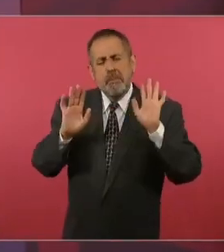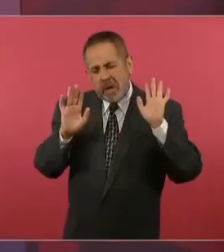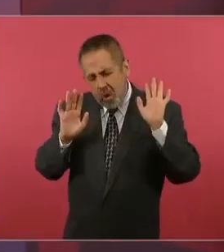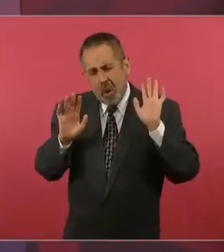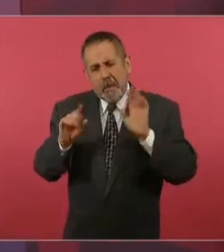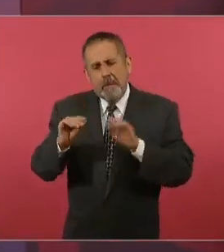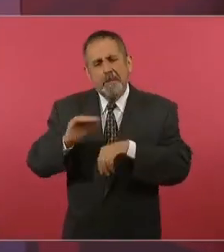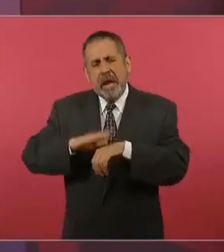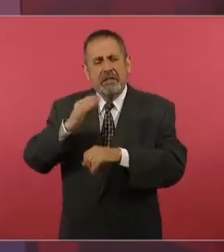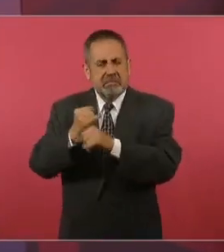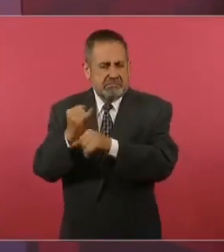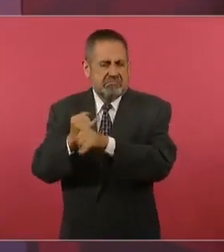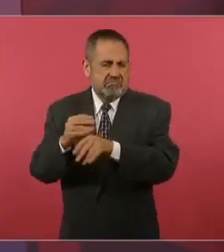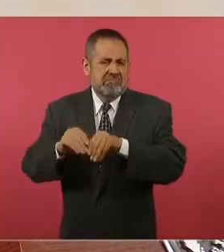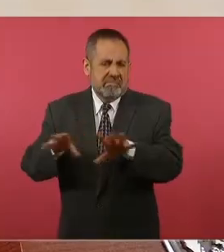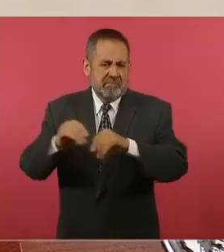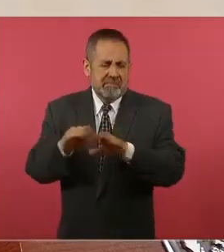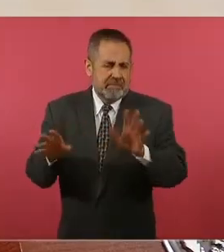y muchos bots.